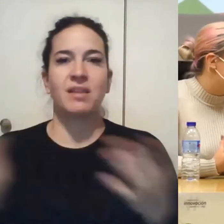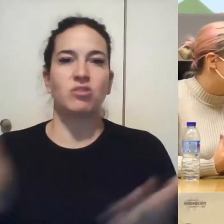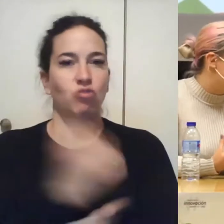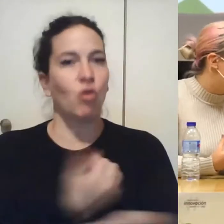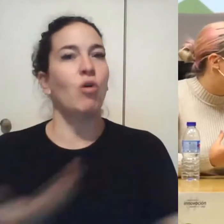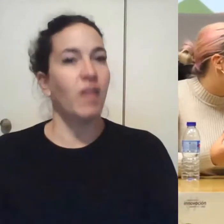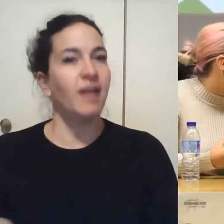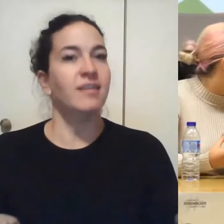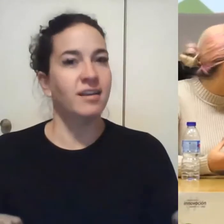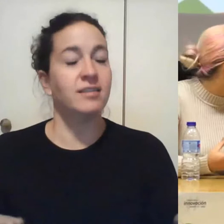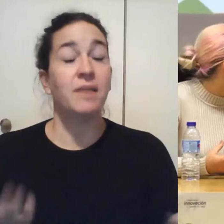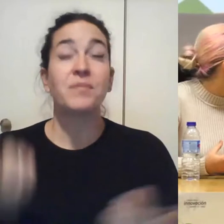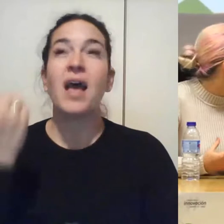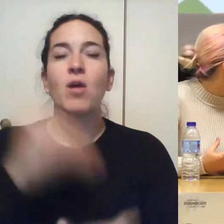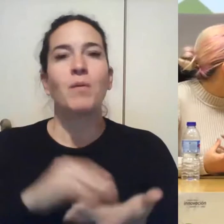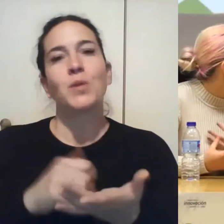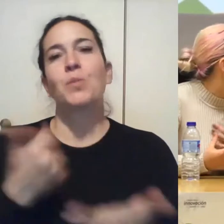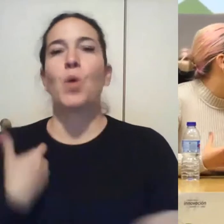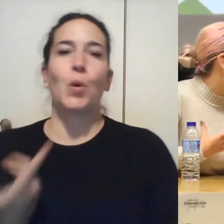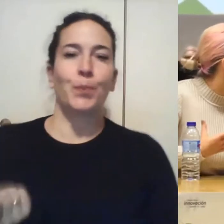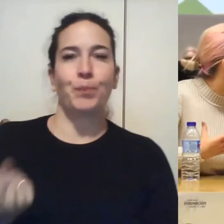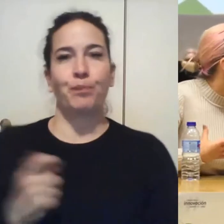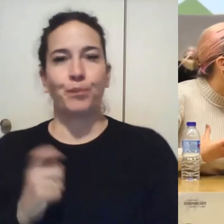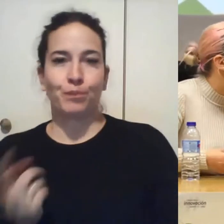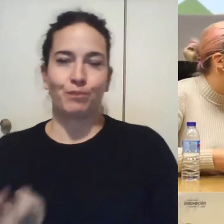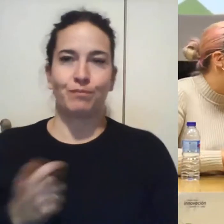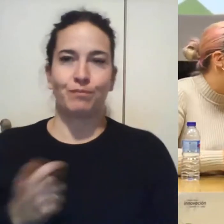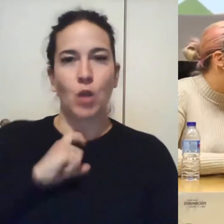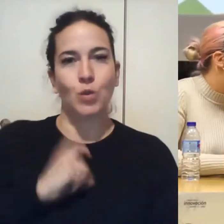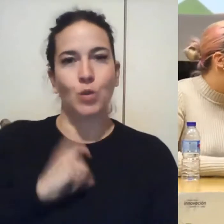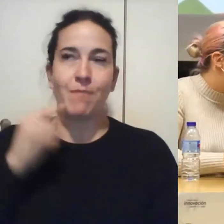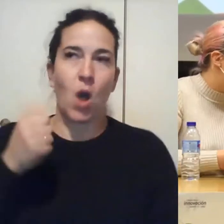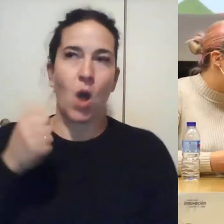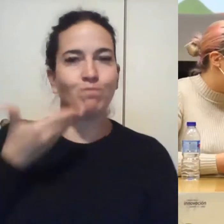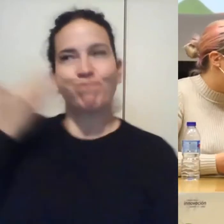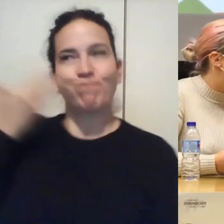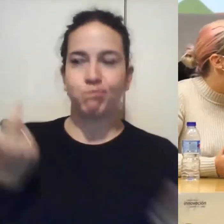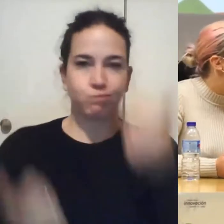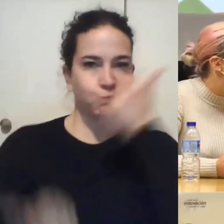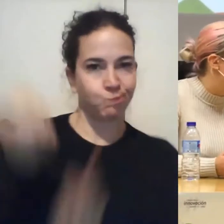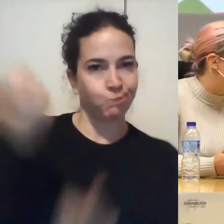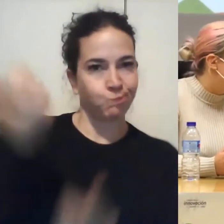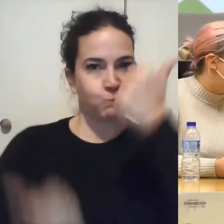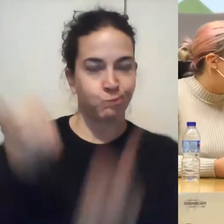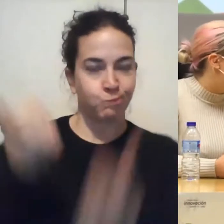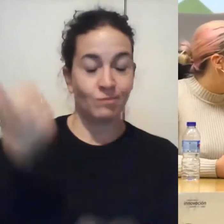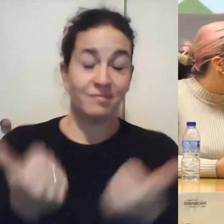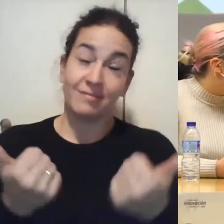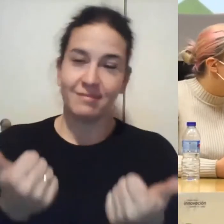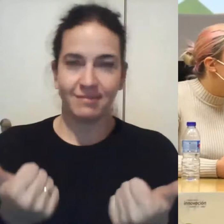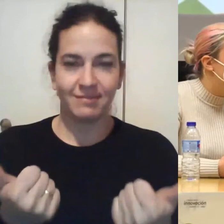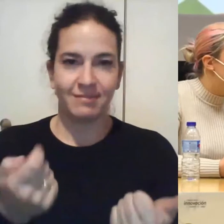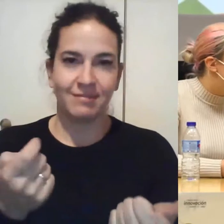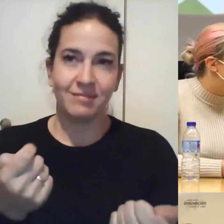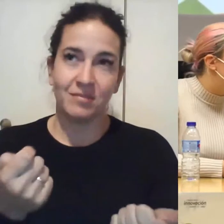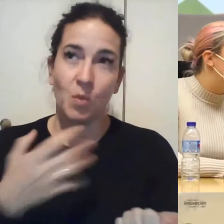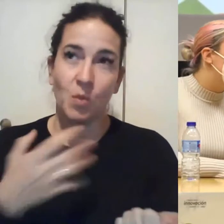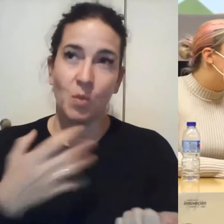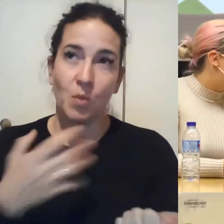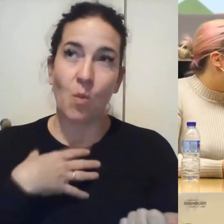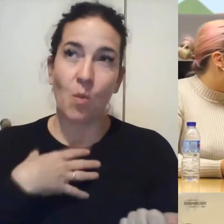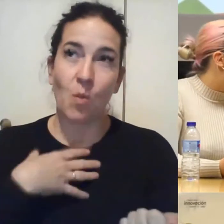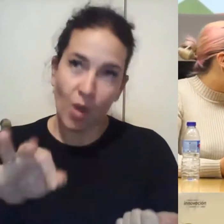veces hay un poco guerra de egos, ¿no?, en cuanto al tema creativo y demás, quizás esa parte es un pelín más compleja en este tipo de grados, pero en